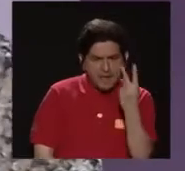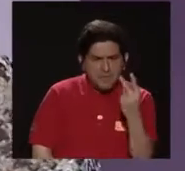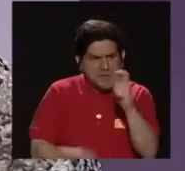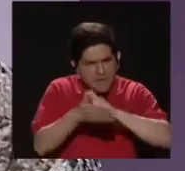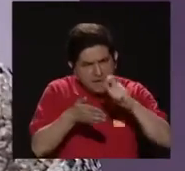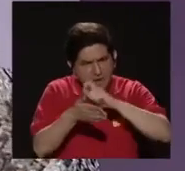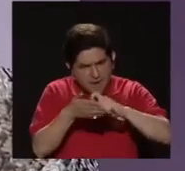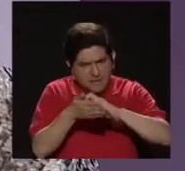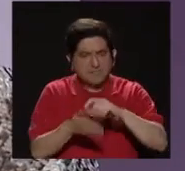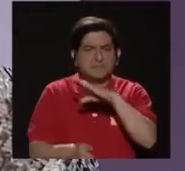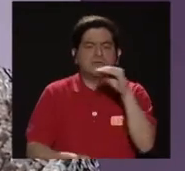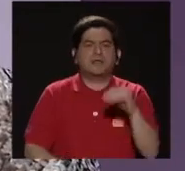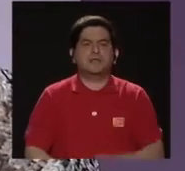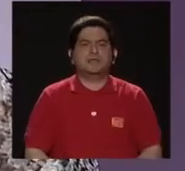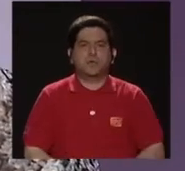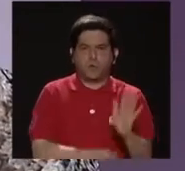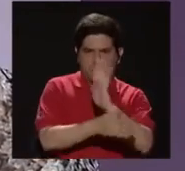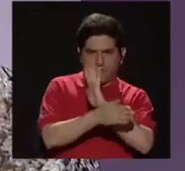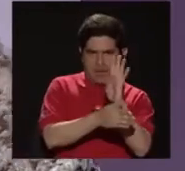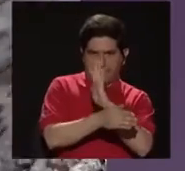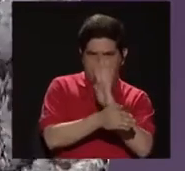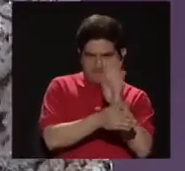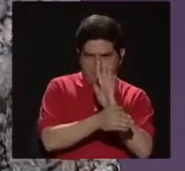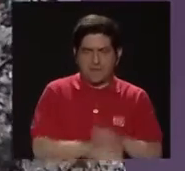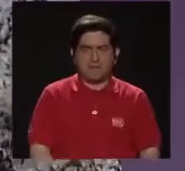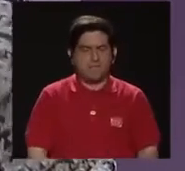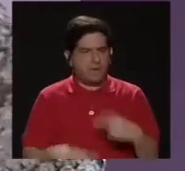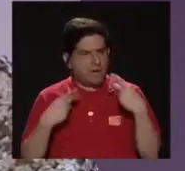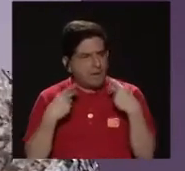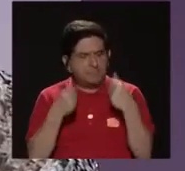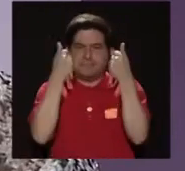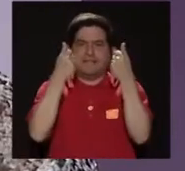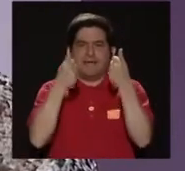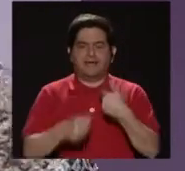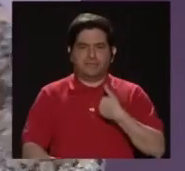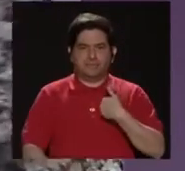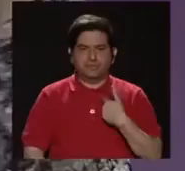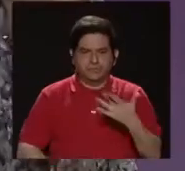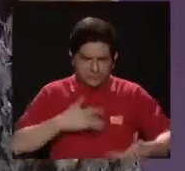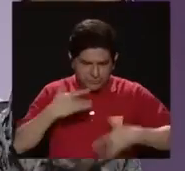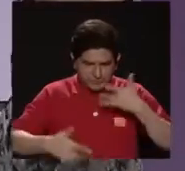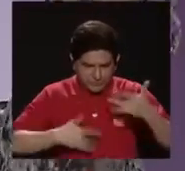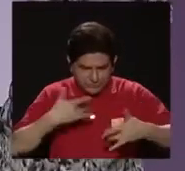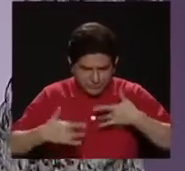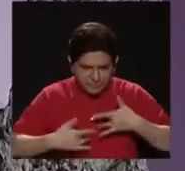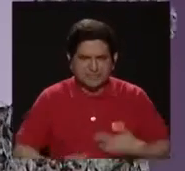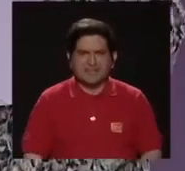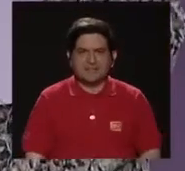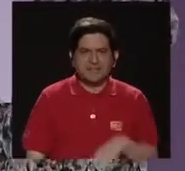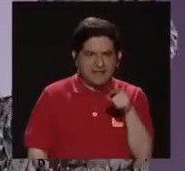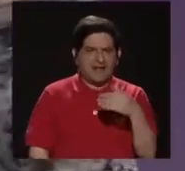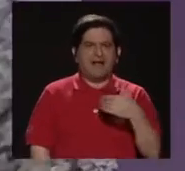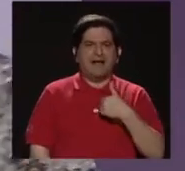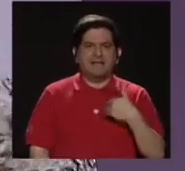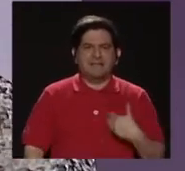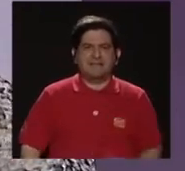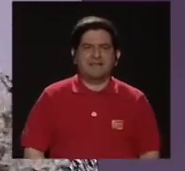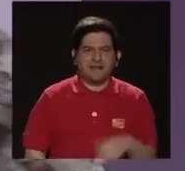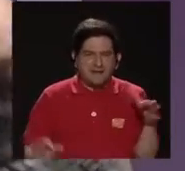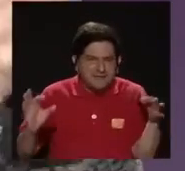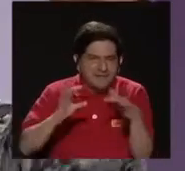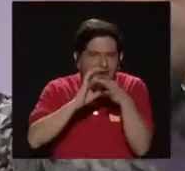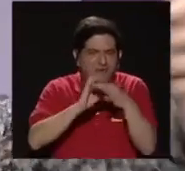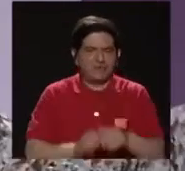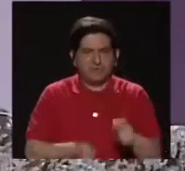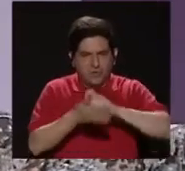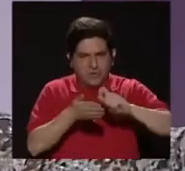obra de Patricia, de inmediato me di cuenta que había eso que llama a ella un guiño con Pincola.